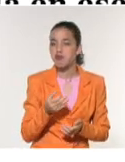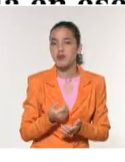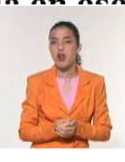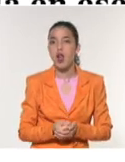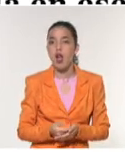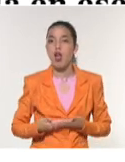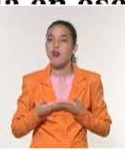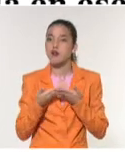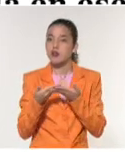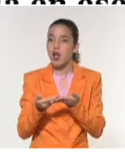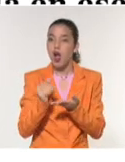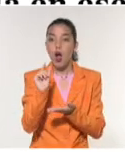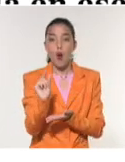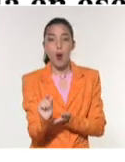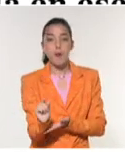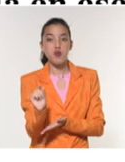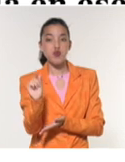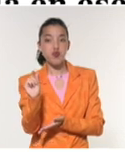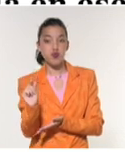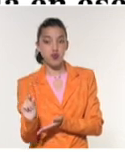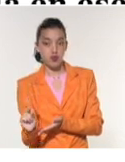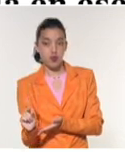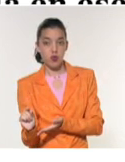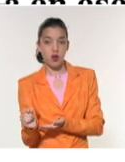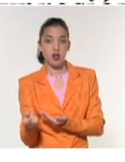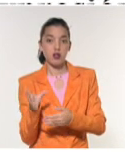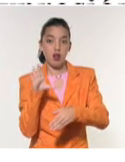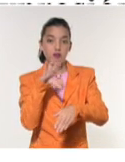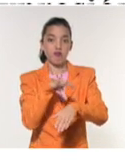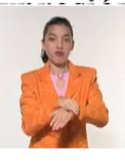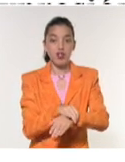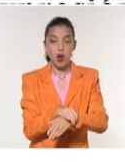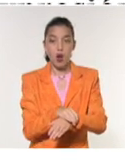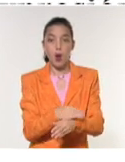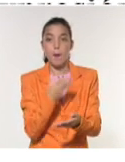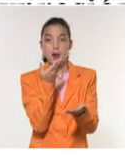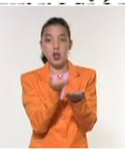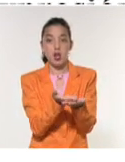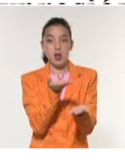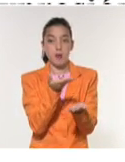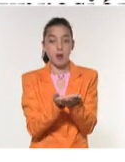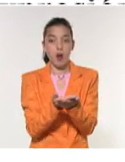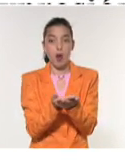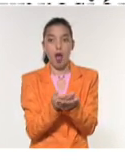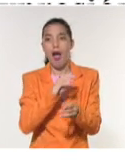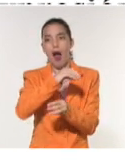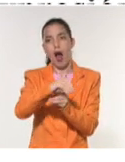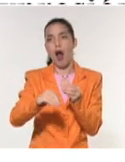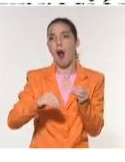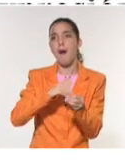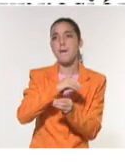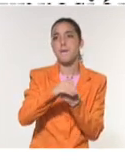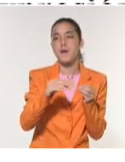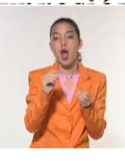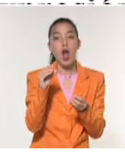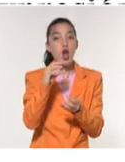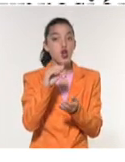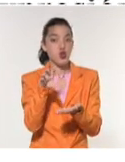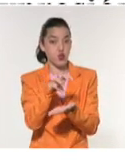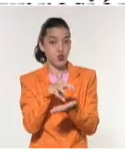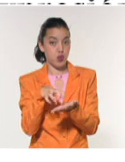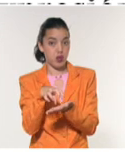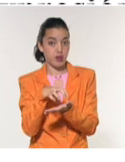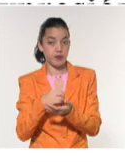a una persona que está sancionado bajo un periodo de prueba a salir de su territorio. En este caso, esta persona en